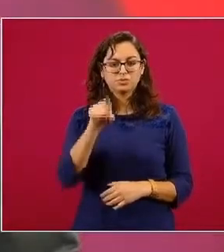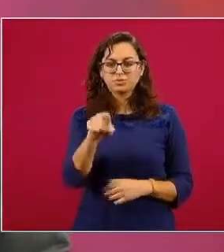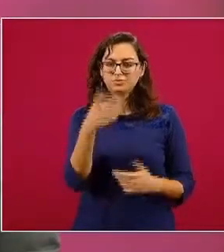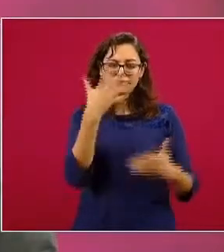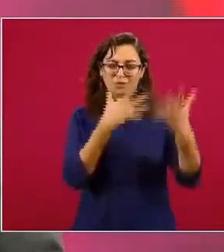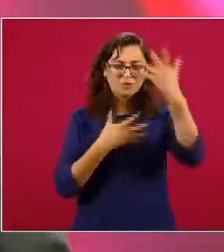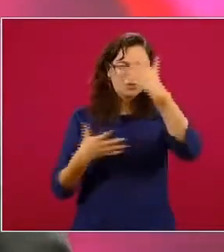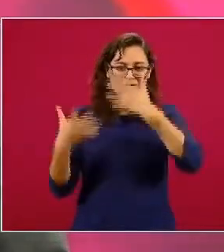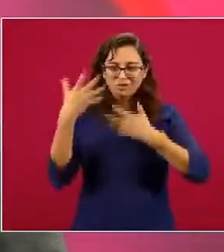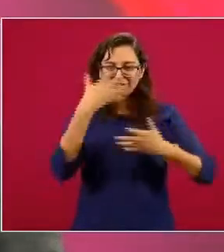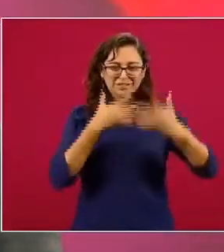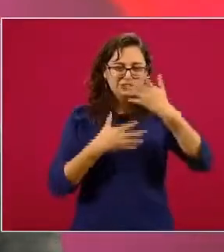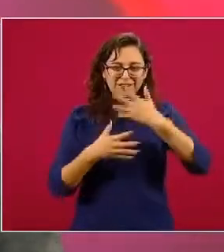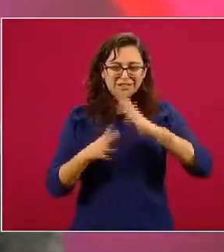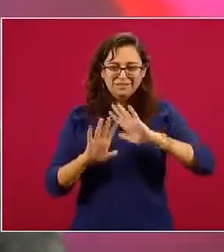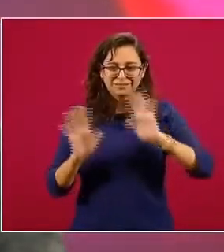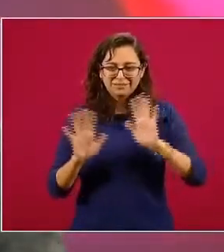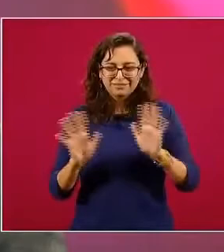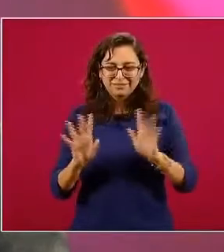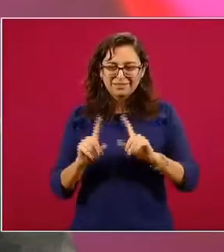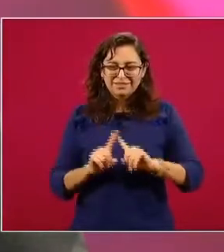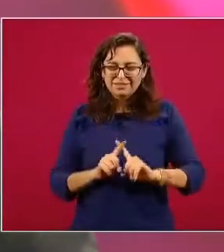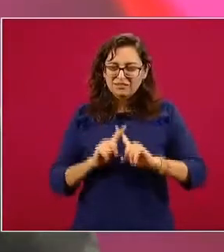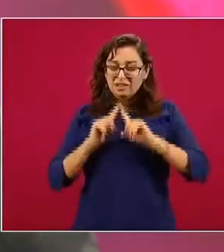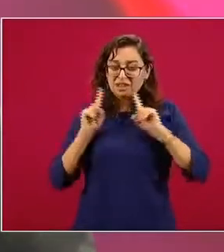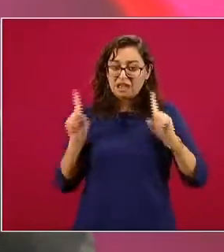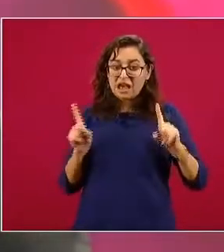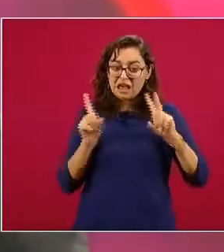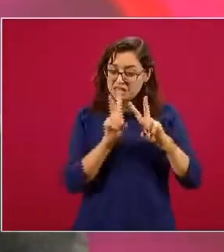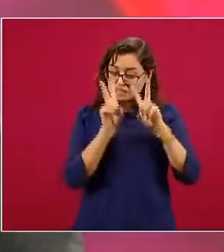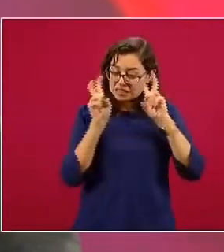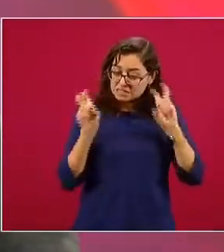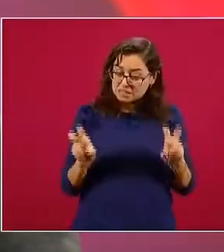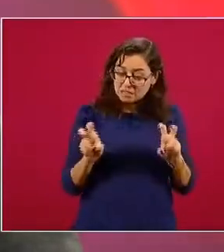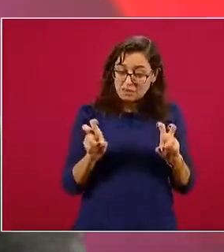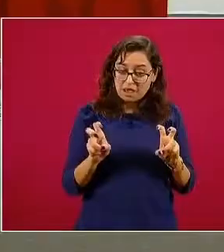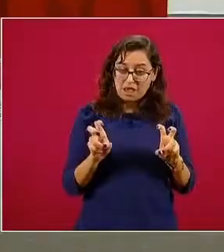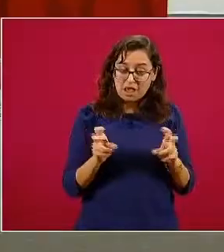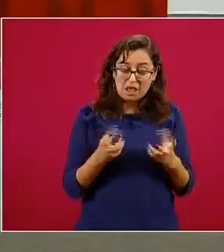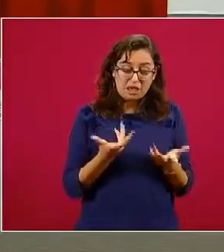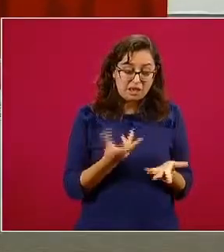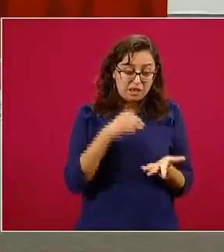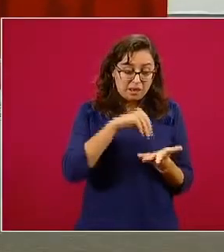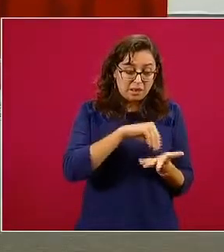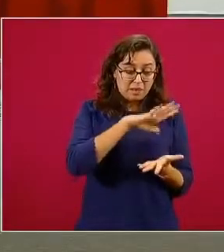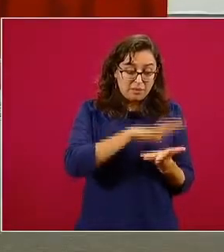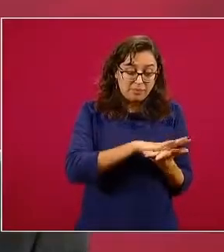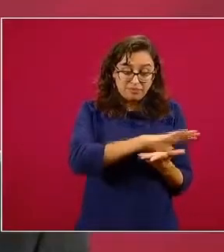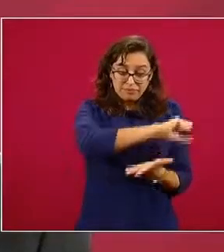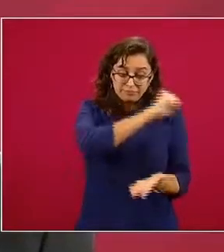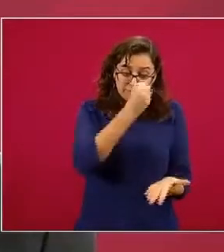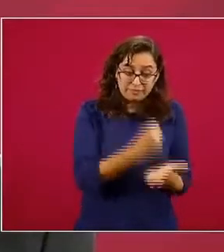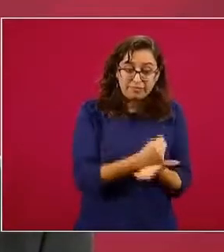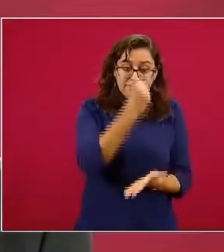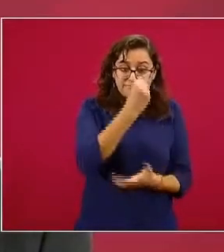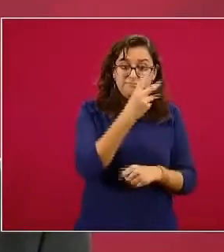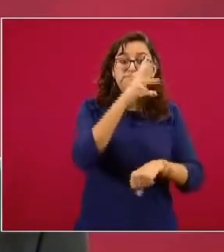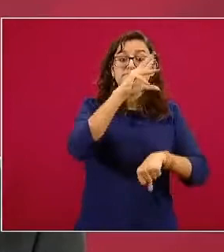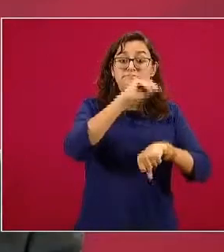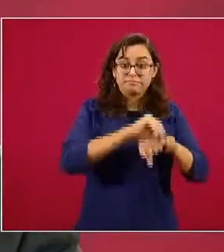cosas. El registro sanitario es la autorización de uso en el país de un producto en este